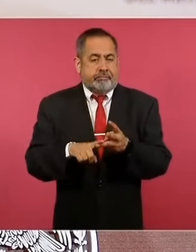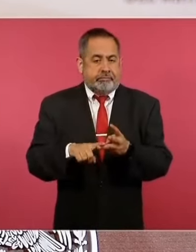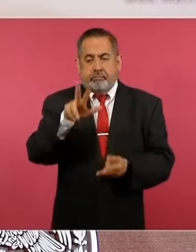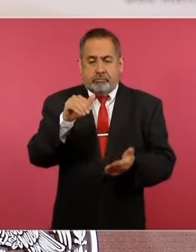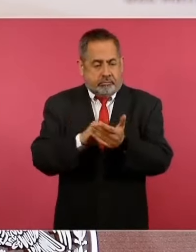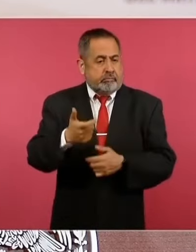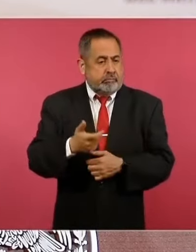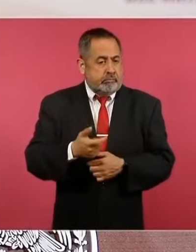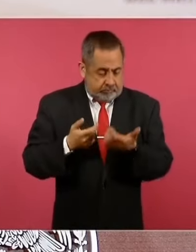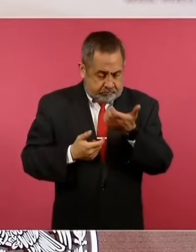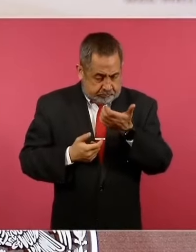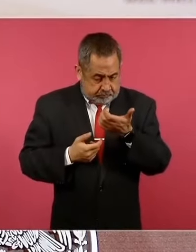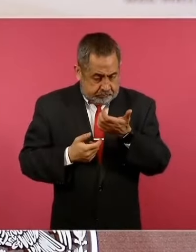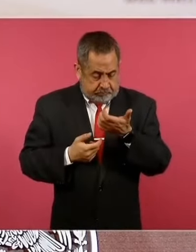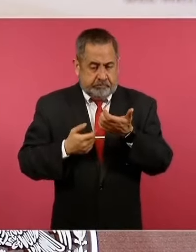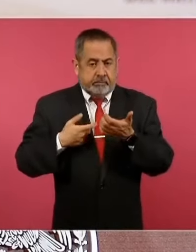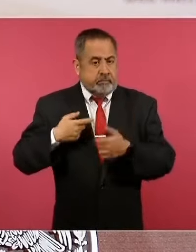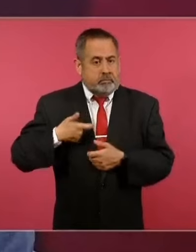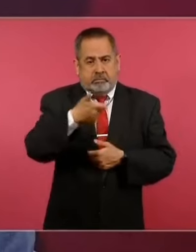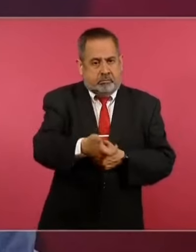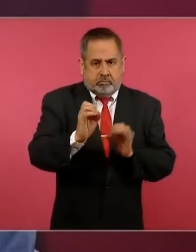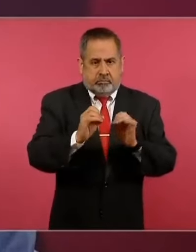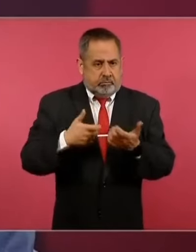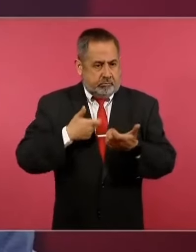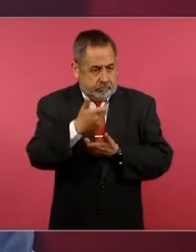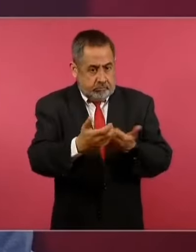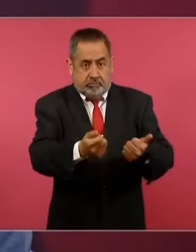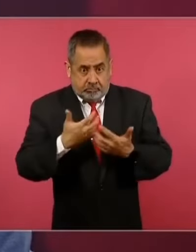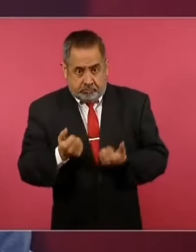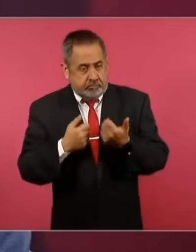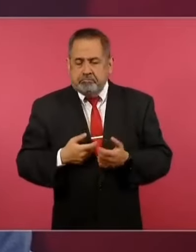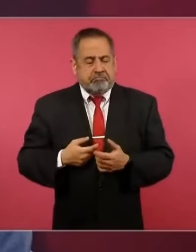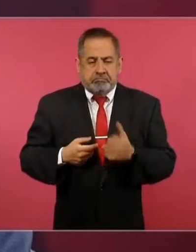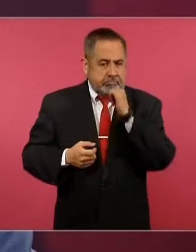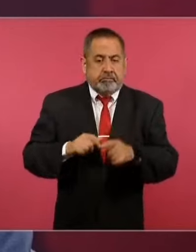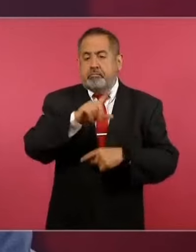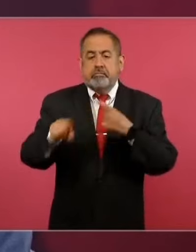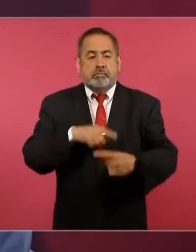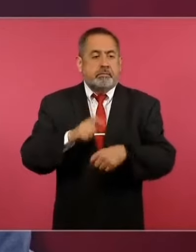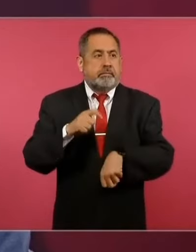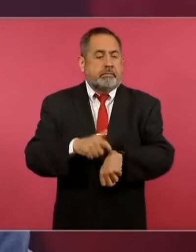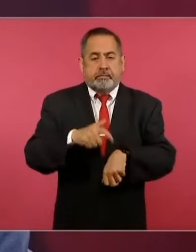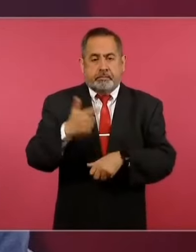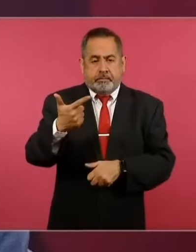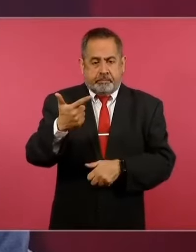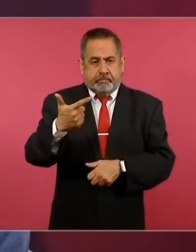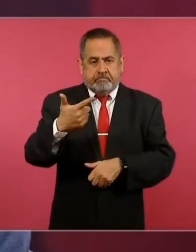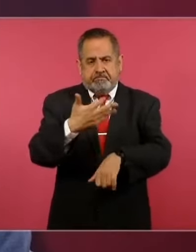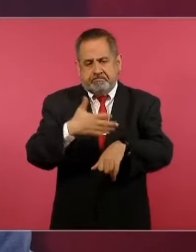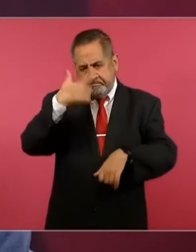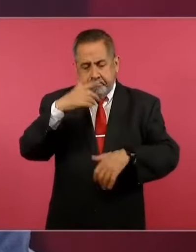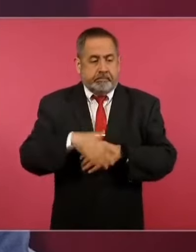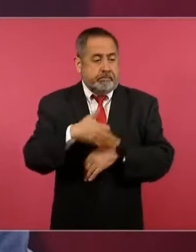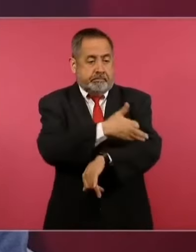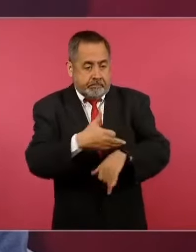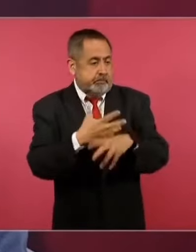mensaje 8,000 pesos. No se realizó ningún pago. Más tarde, a las 19 horas, familiares y vecinos de